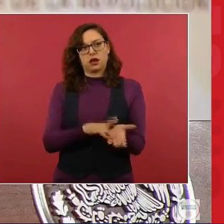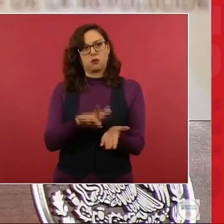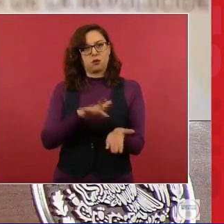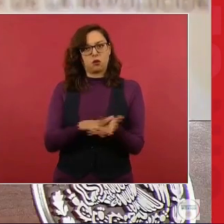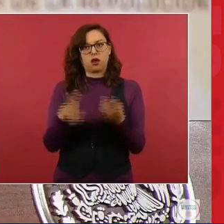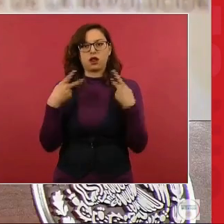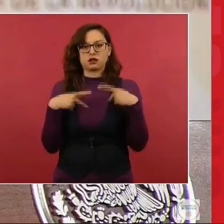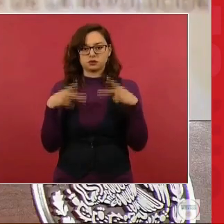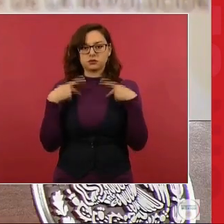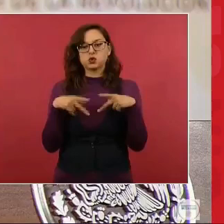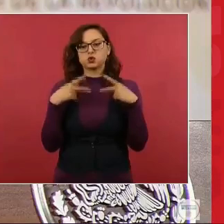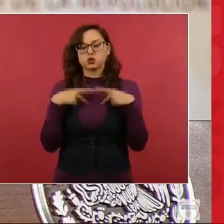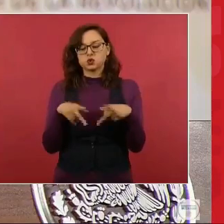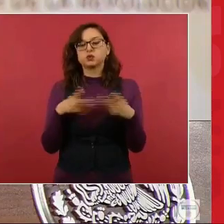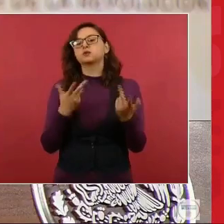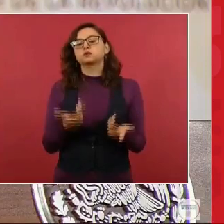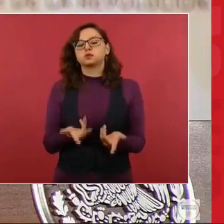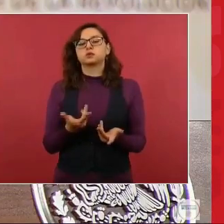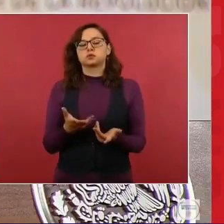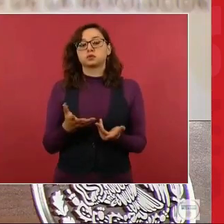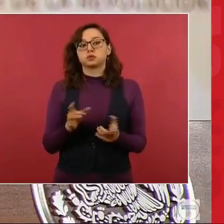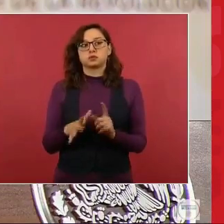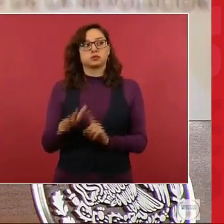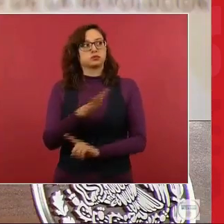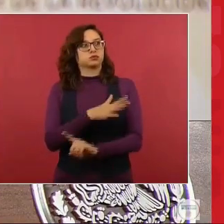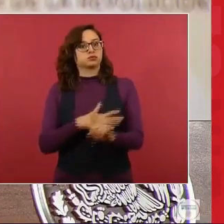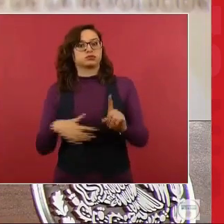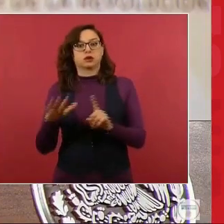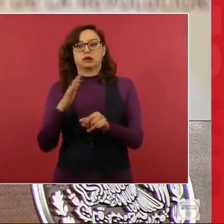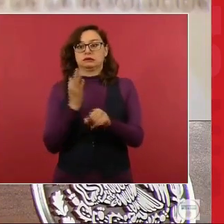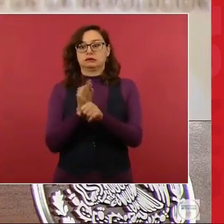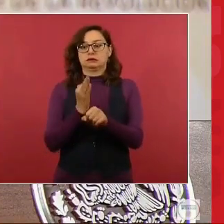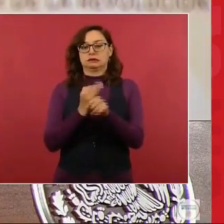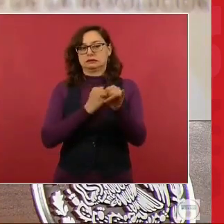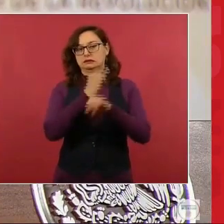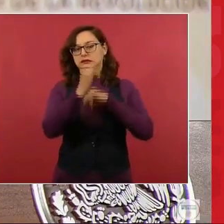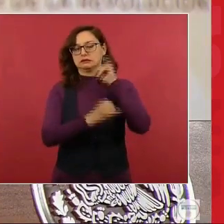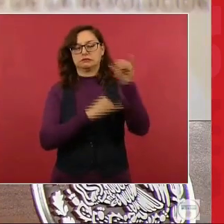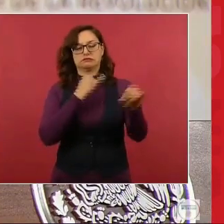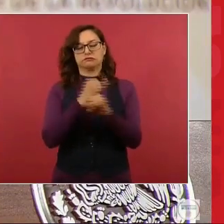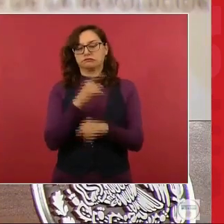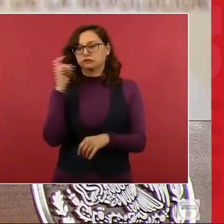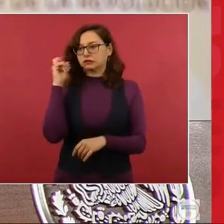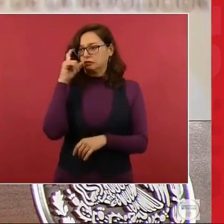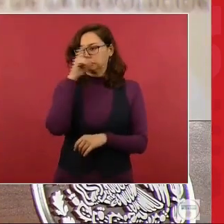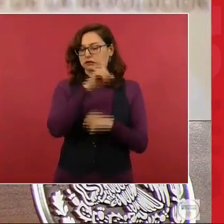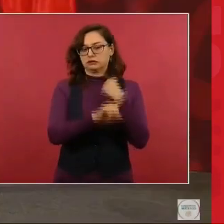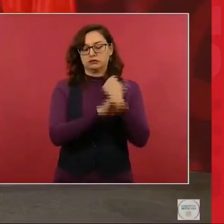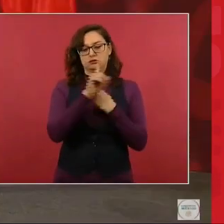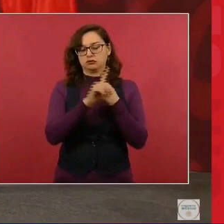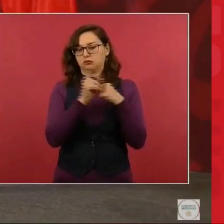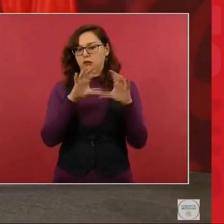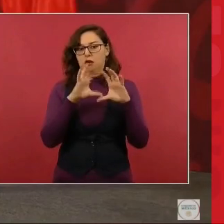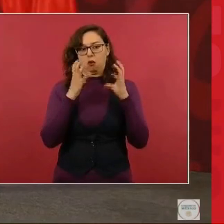aliados de los consumidores en estas circunstancias internacionales complejas que estamos viviendo toda la